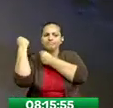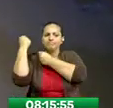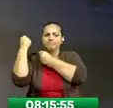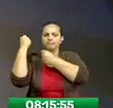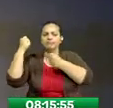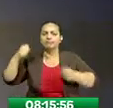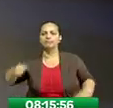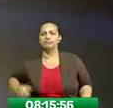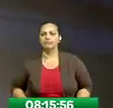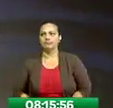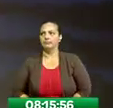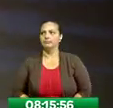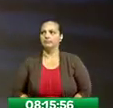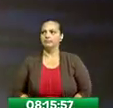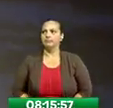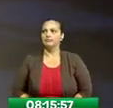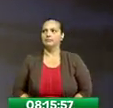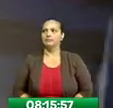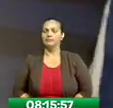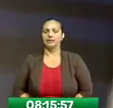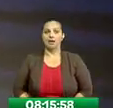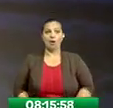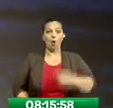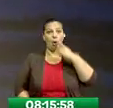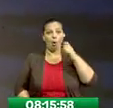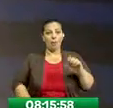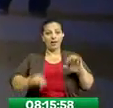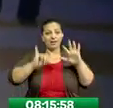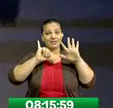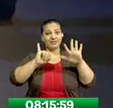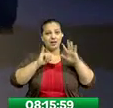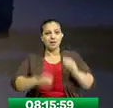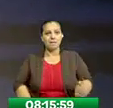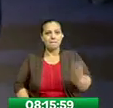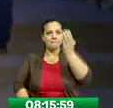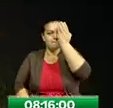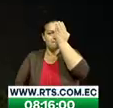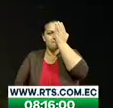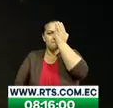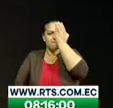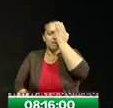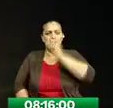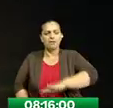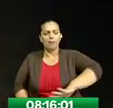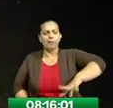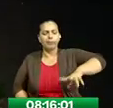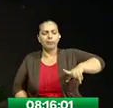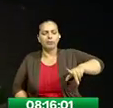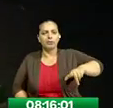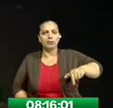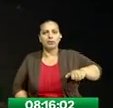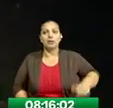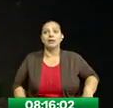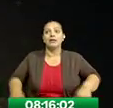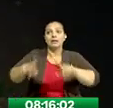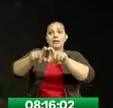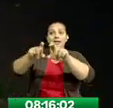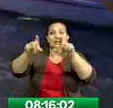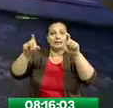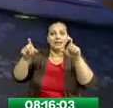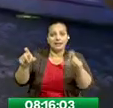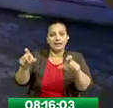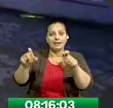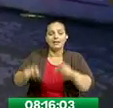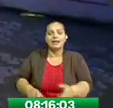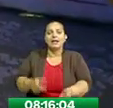seis supuestos delincuentes se encontraban asaltando una camaronera ubicada en la isla mondragón a 20